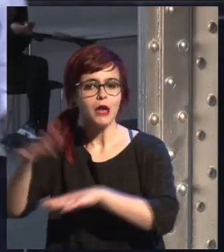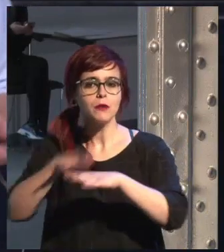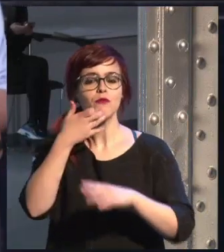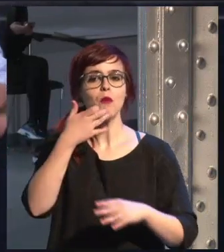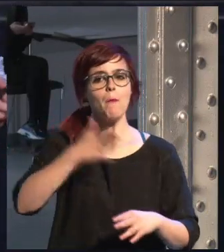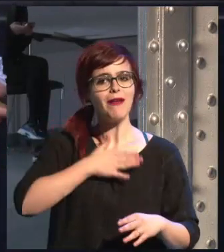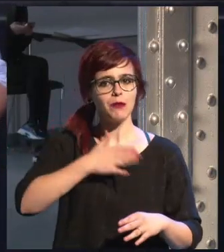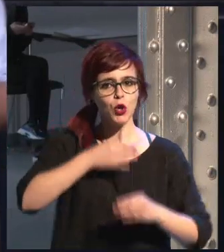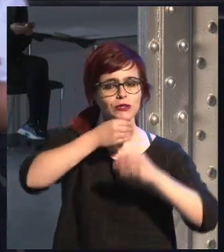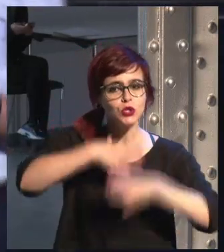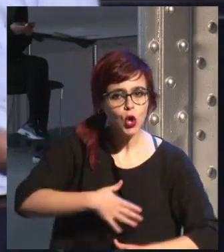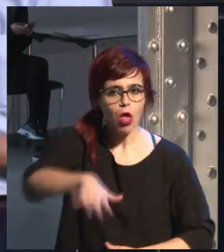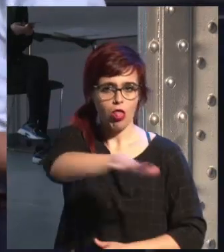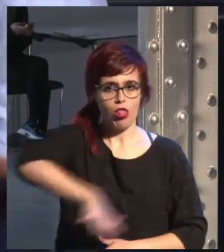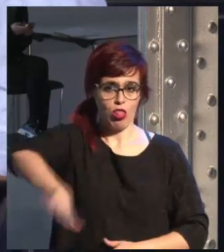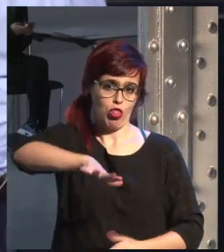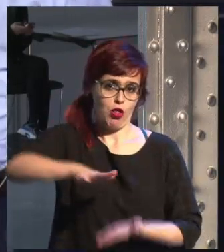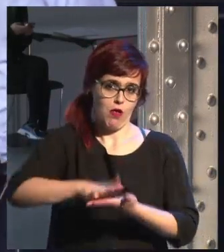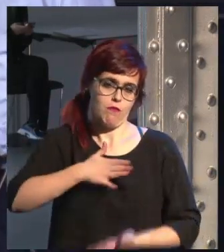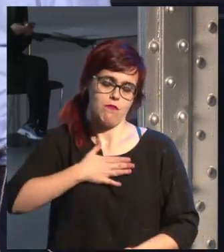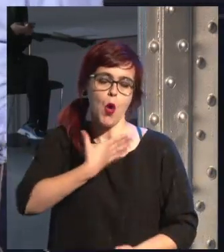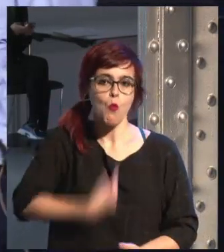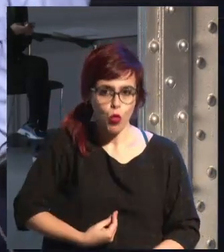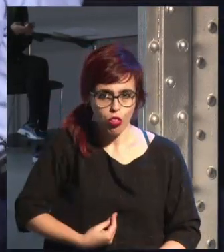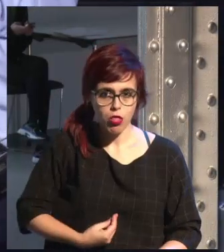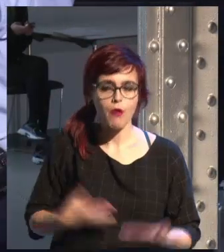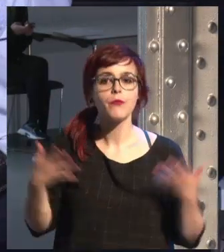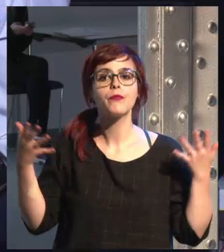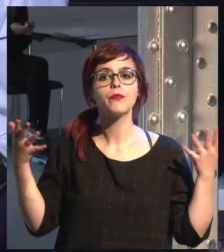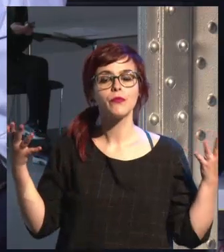el patrimonio, sobre la historia de la región de Murcia.